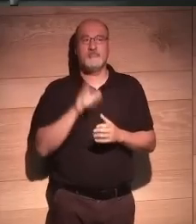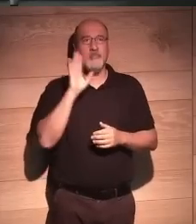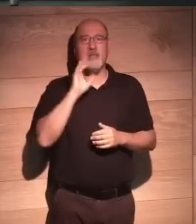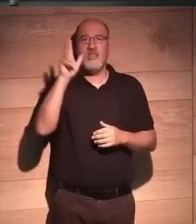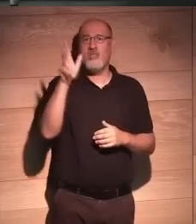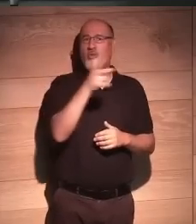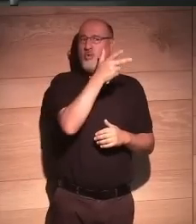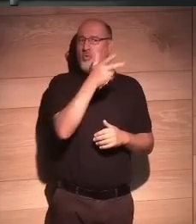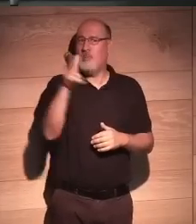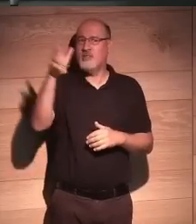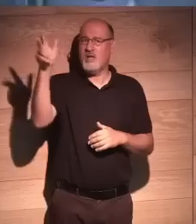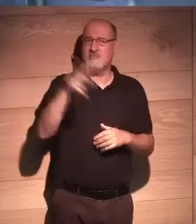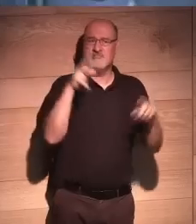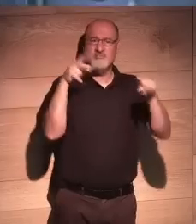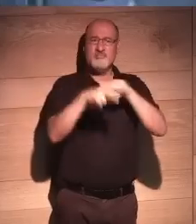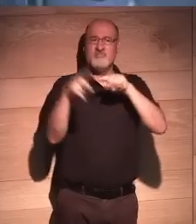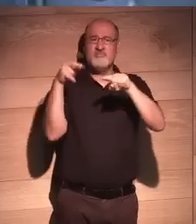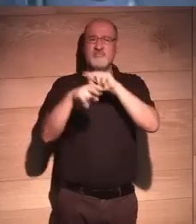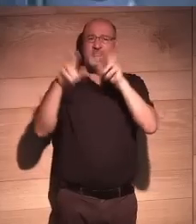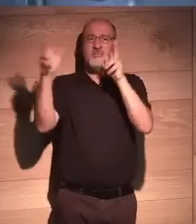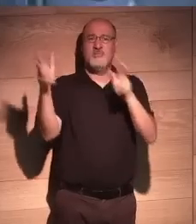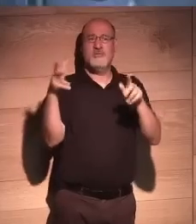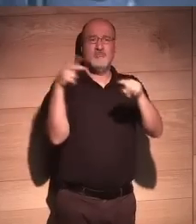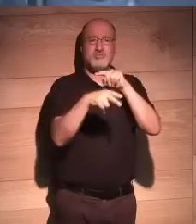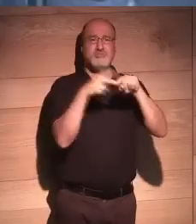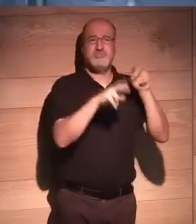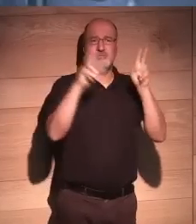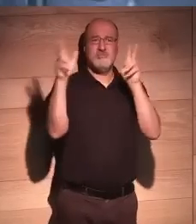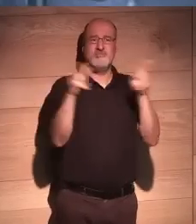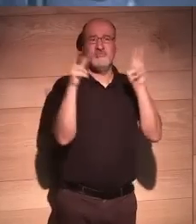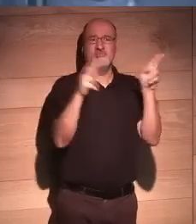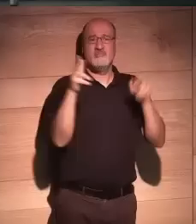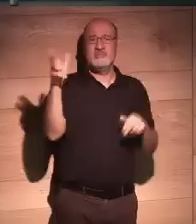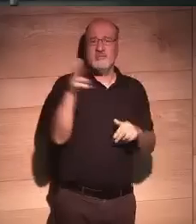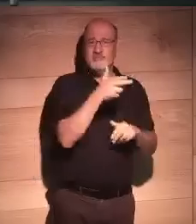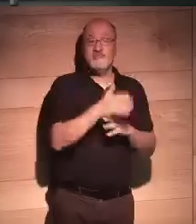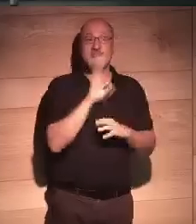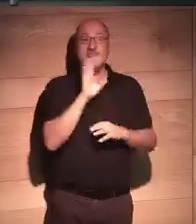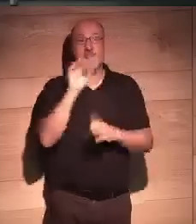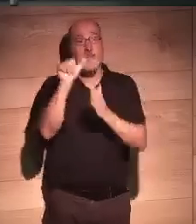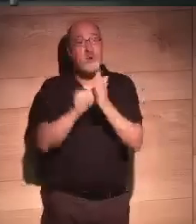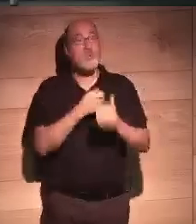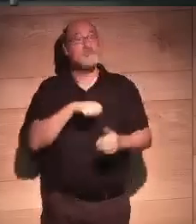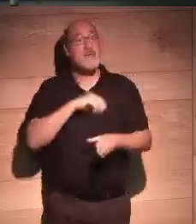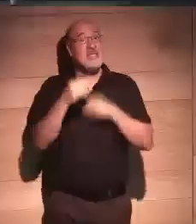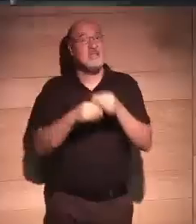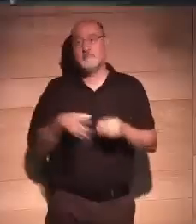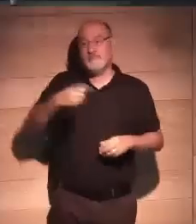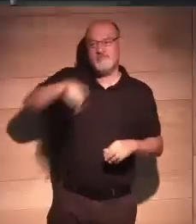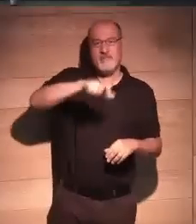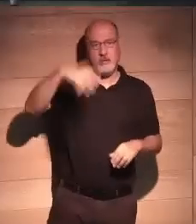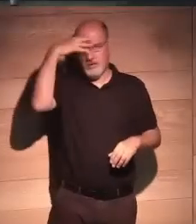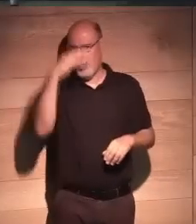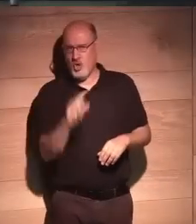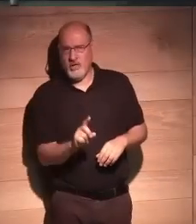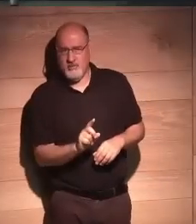está todo inventado. Son actores de la exageración. Claro. Pero luego lo hacemos en España esos programas y no funcionan tan bien porque nos creemos